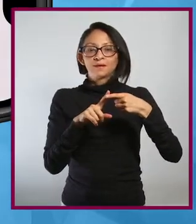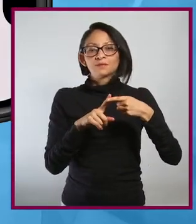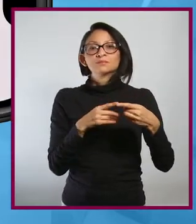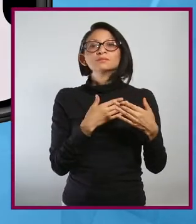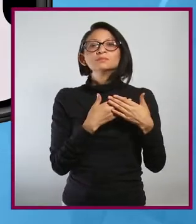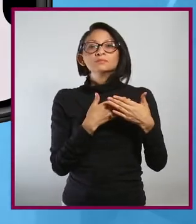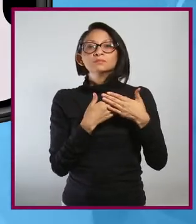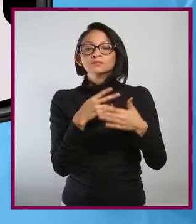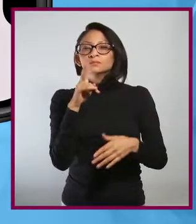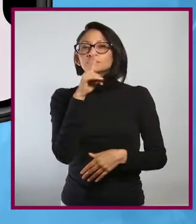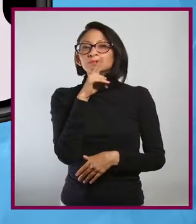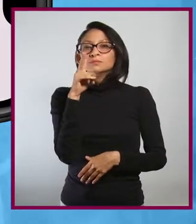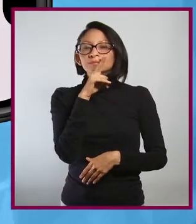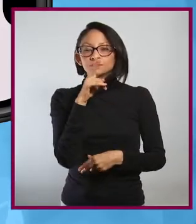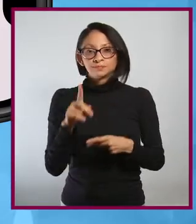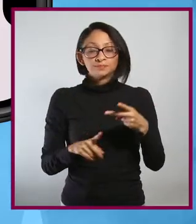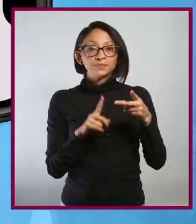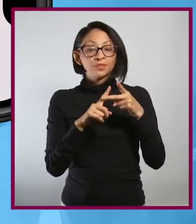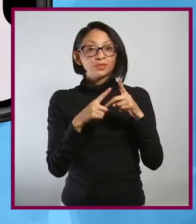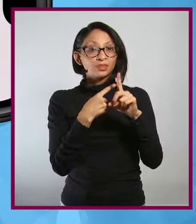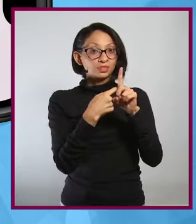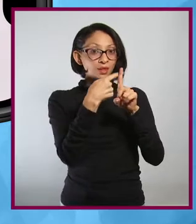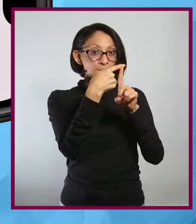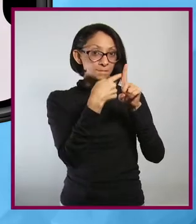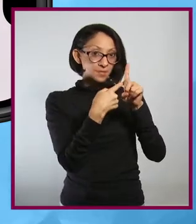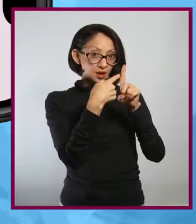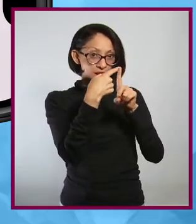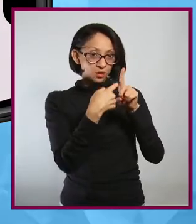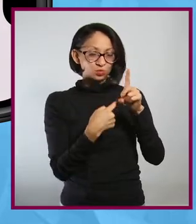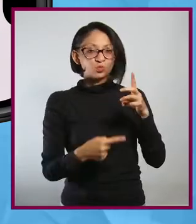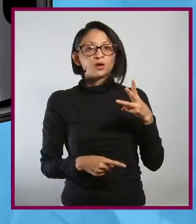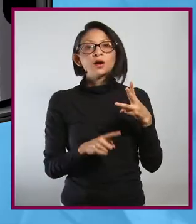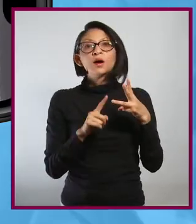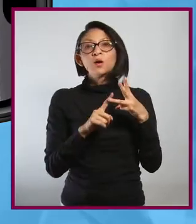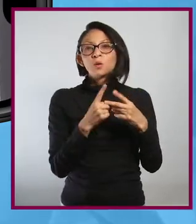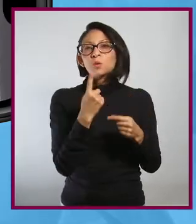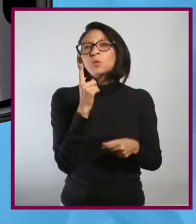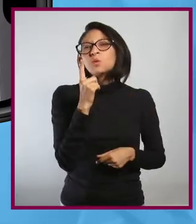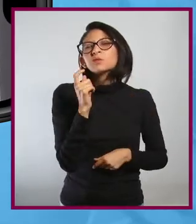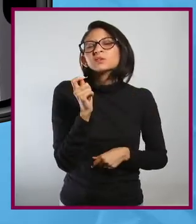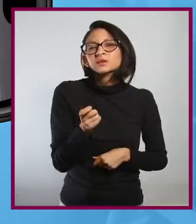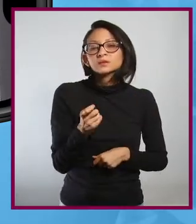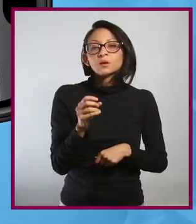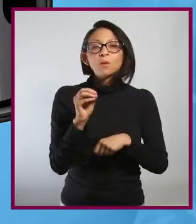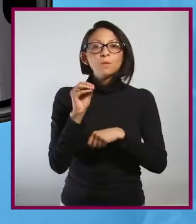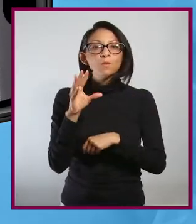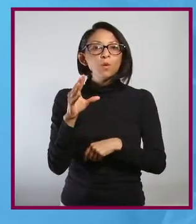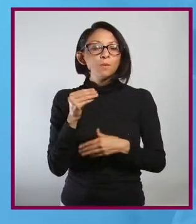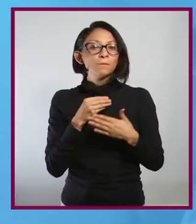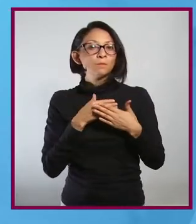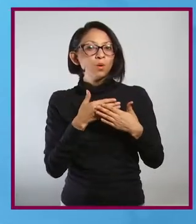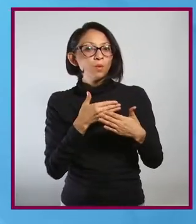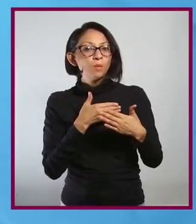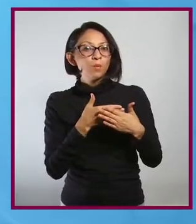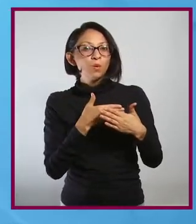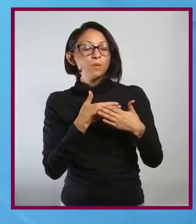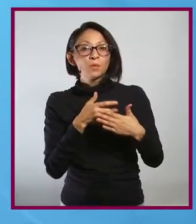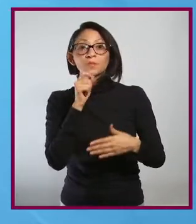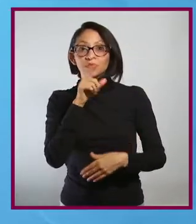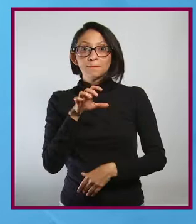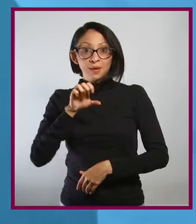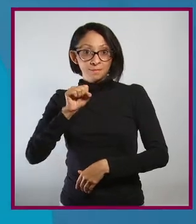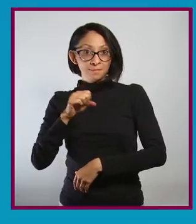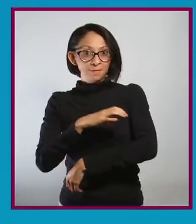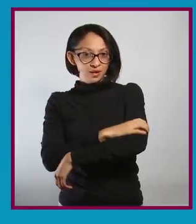La frecuencia o ritmo respiratorio. 2. La temperatura corporal. Uno de ellos es el pulso y presión